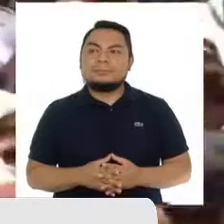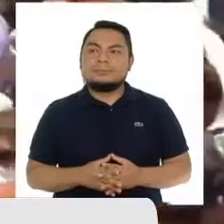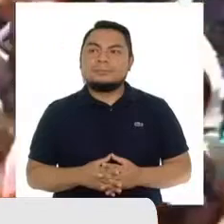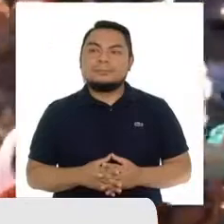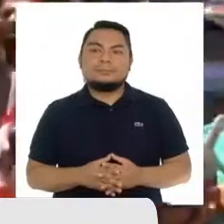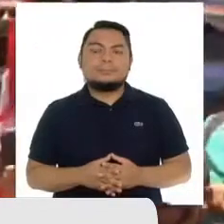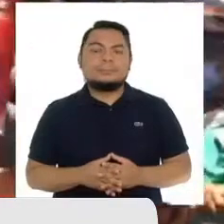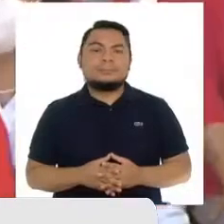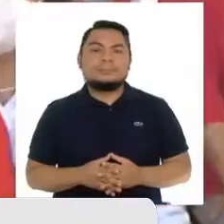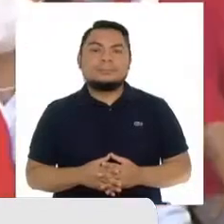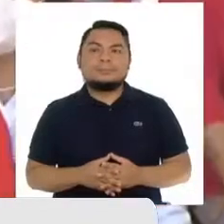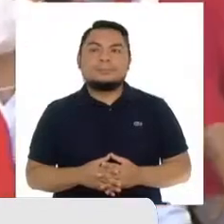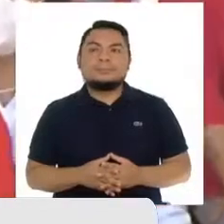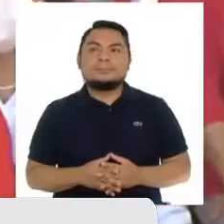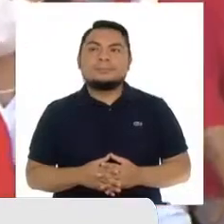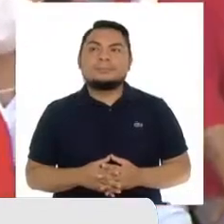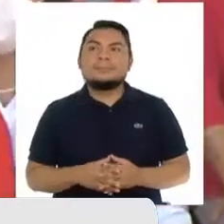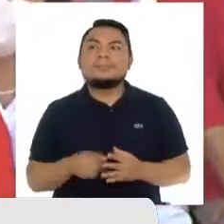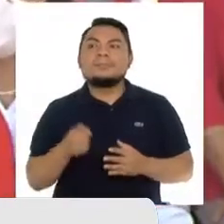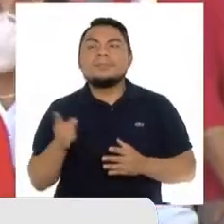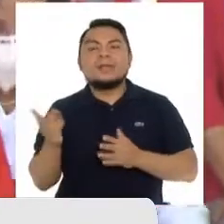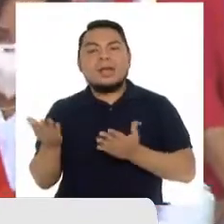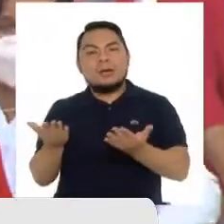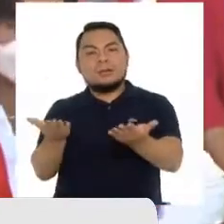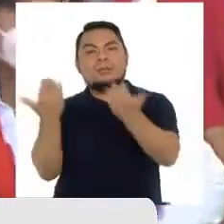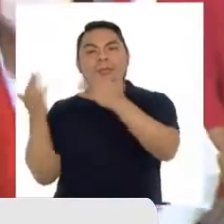vengan todos saben